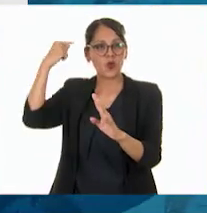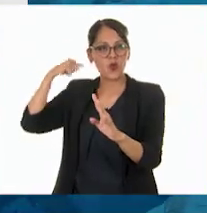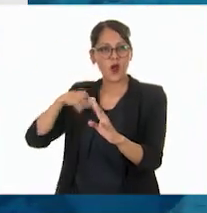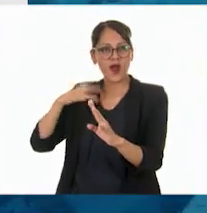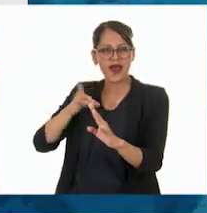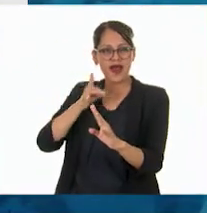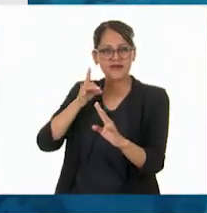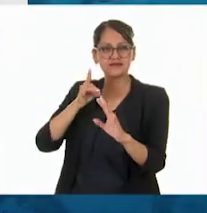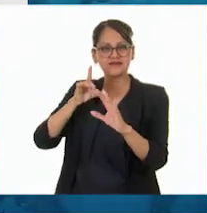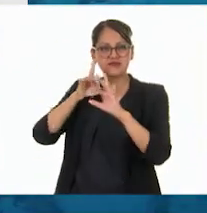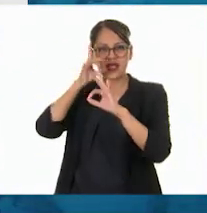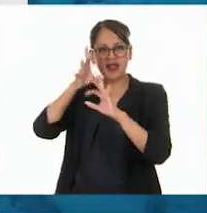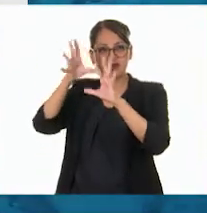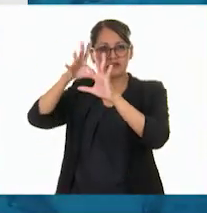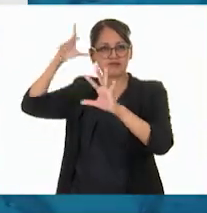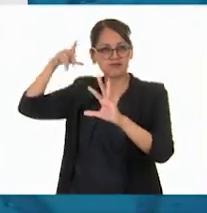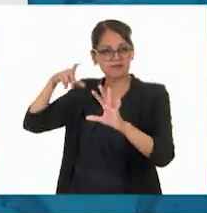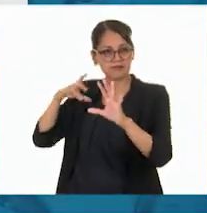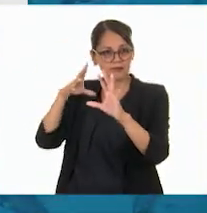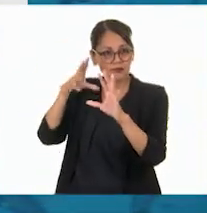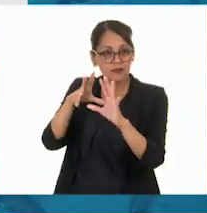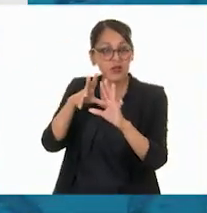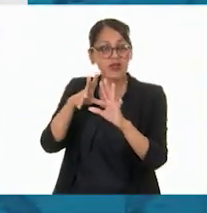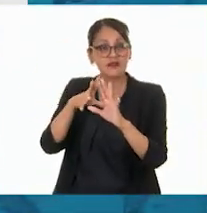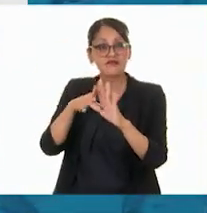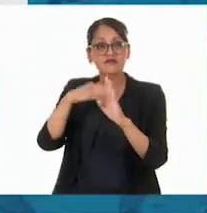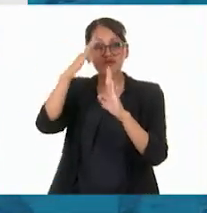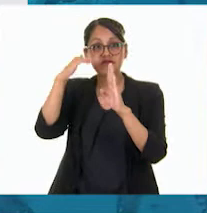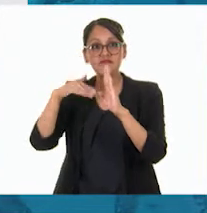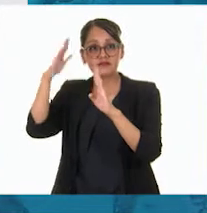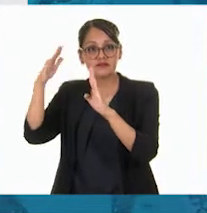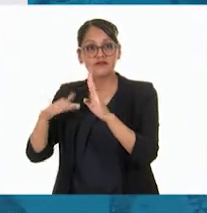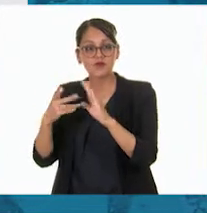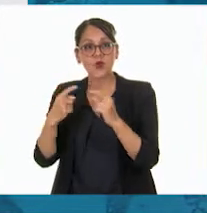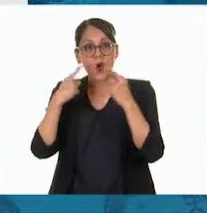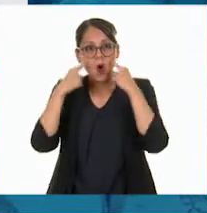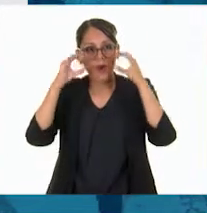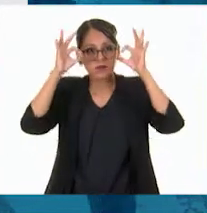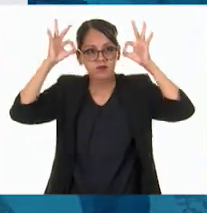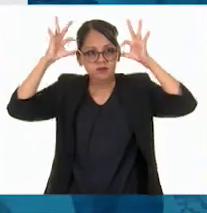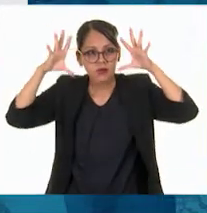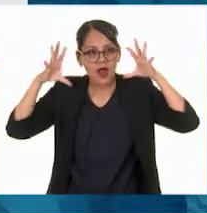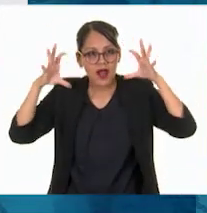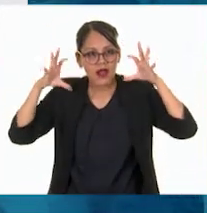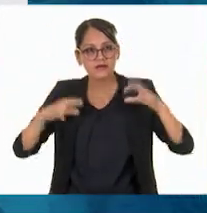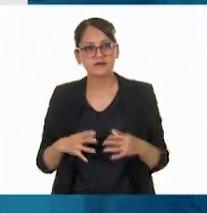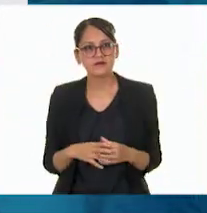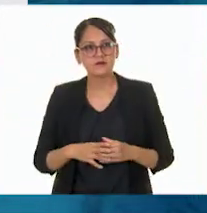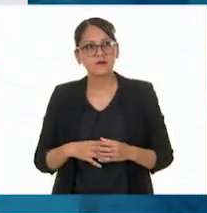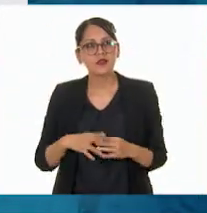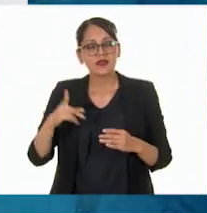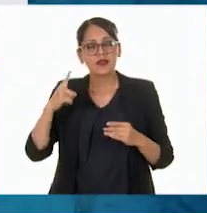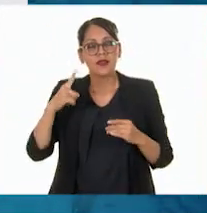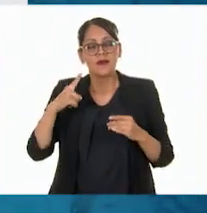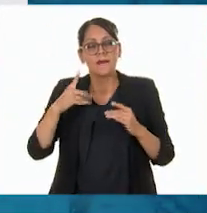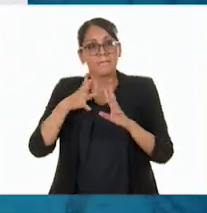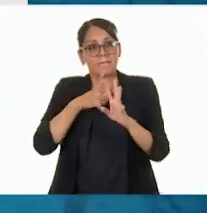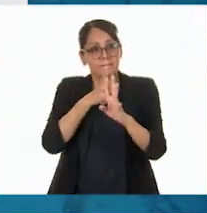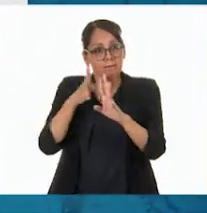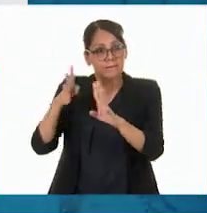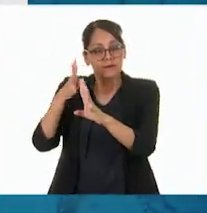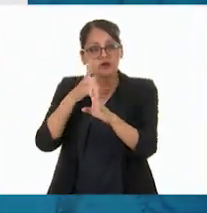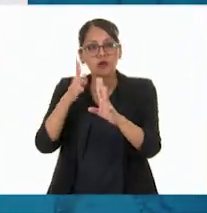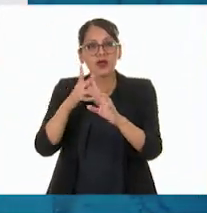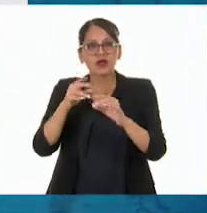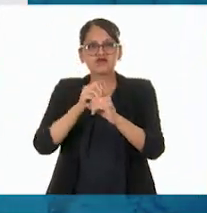ruedas, hecho de madera, lienzo y pintura, con ojos espantosos, fauces batientes que